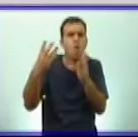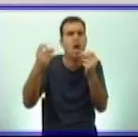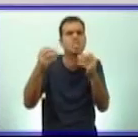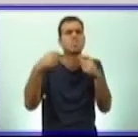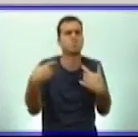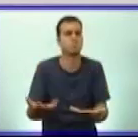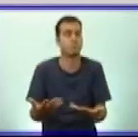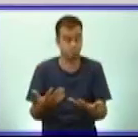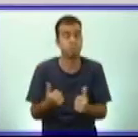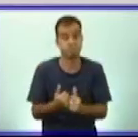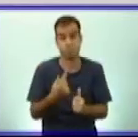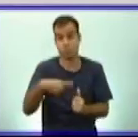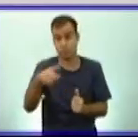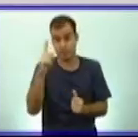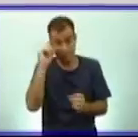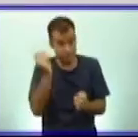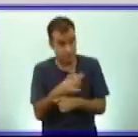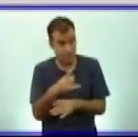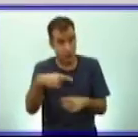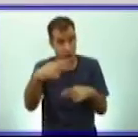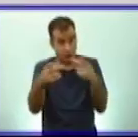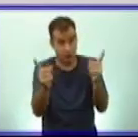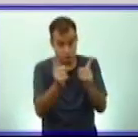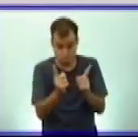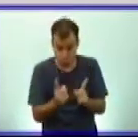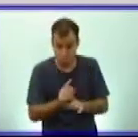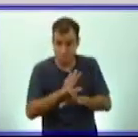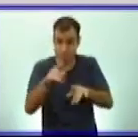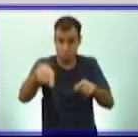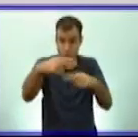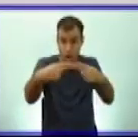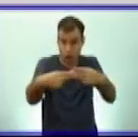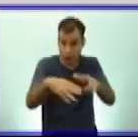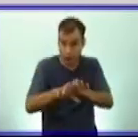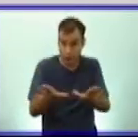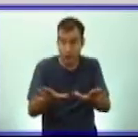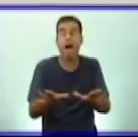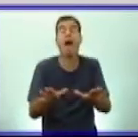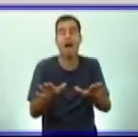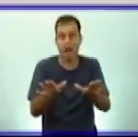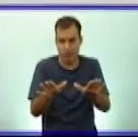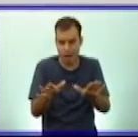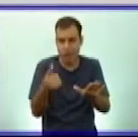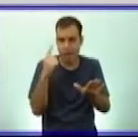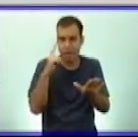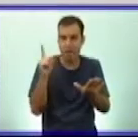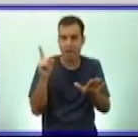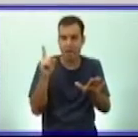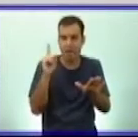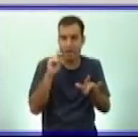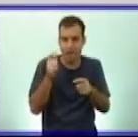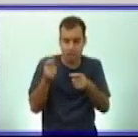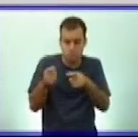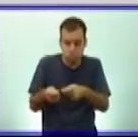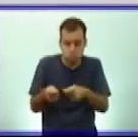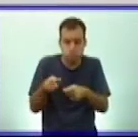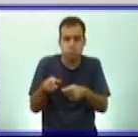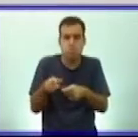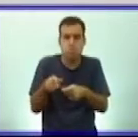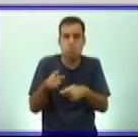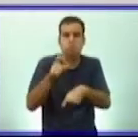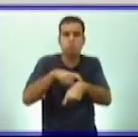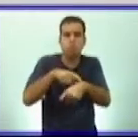quede claro en ese resumen que ustedes están haciendo es si dichos instrumentos miden los valores